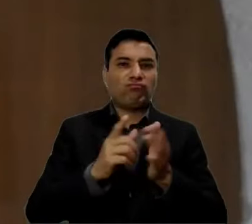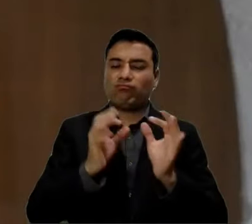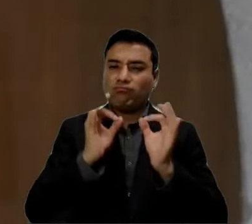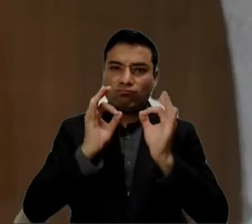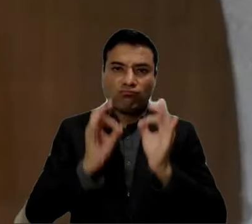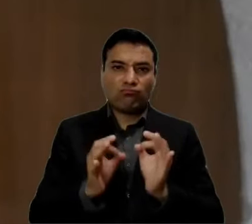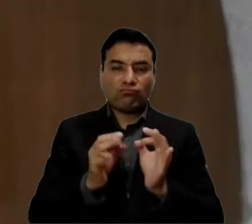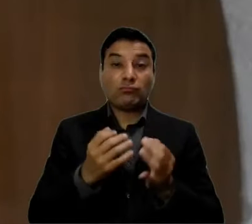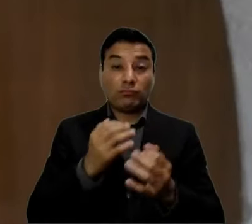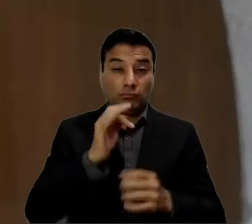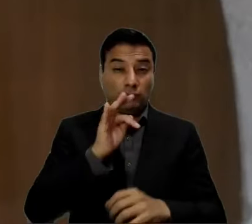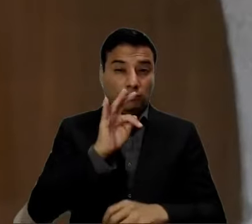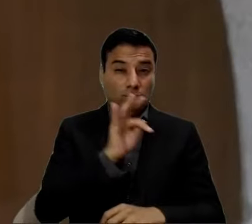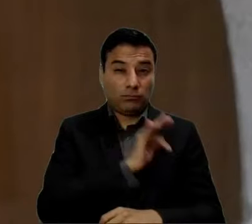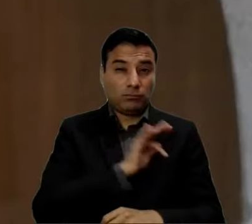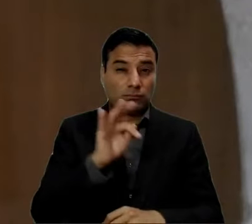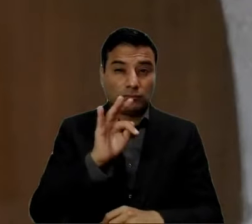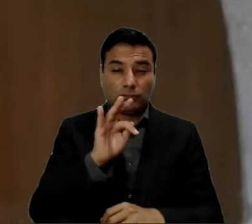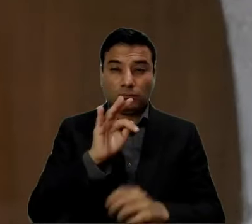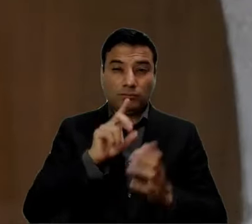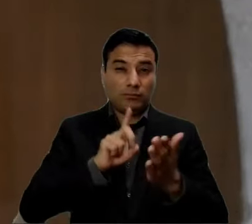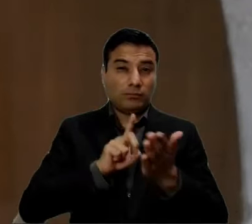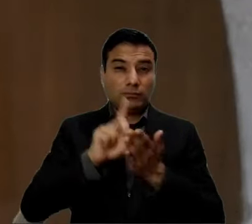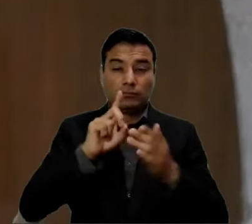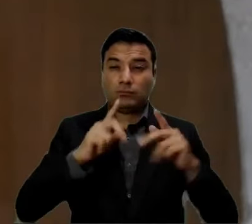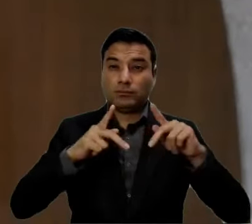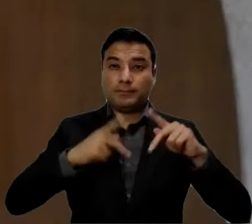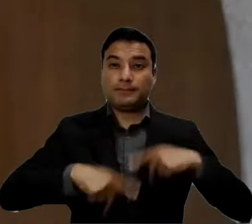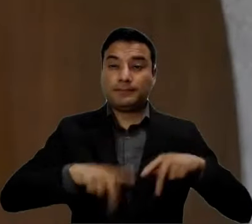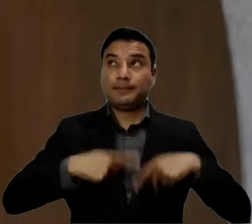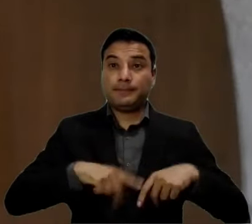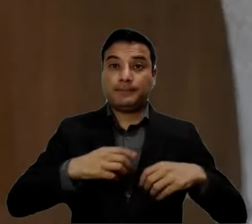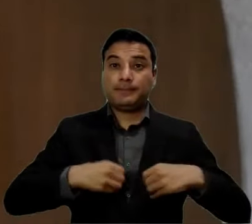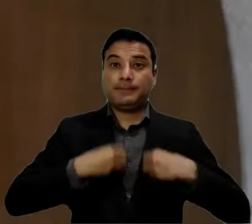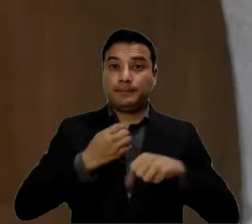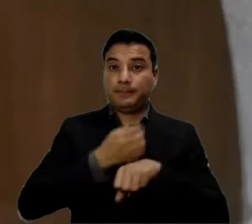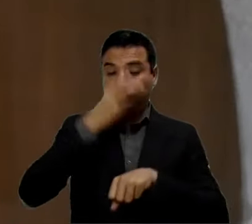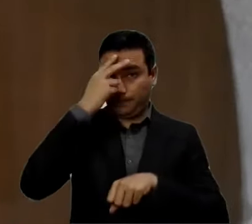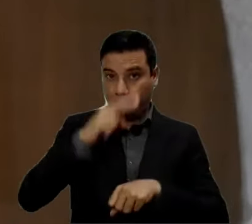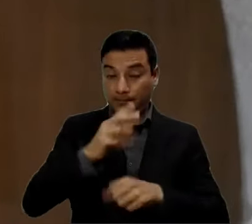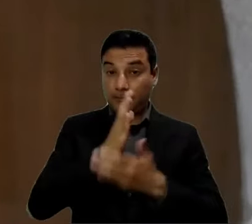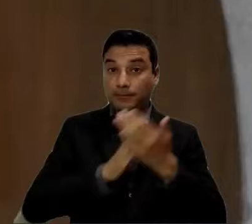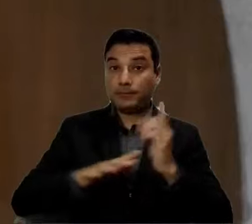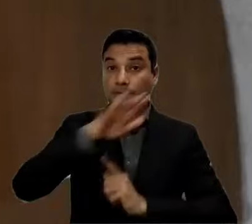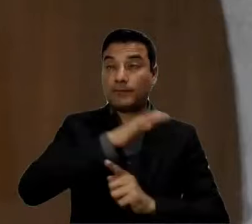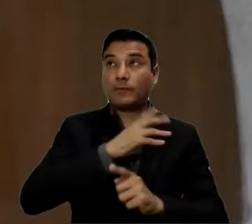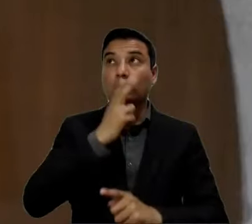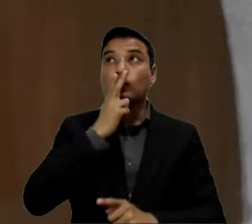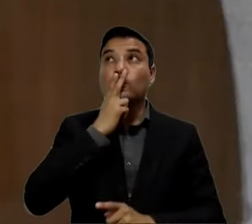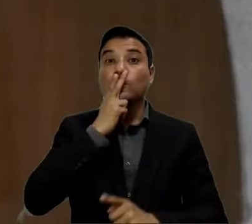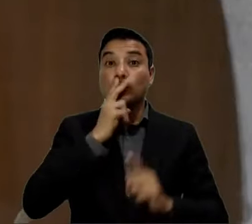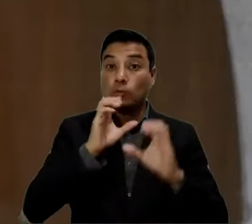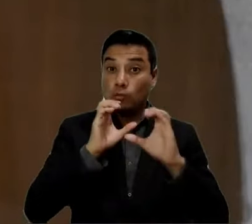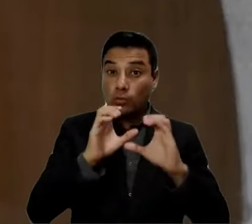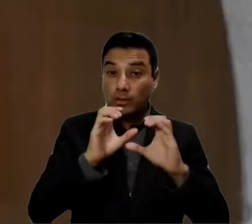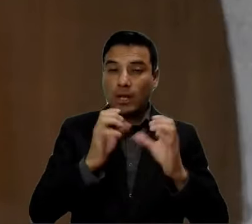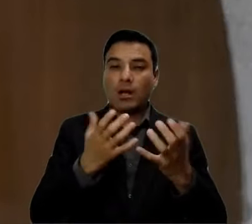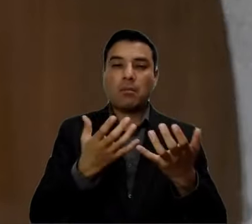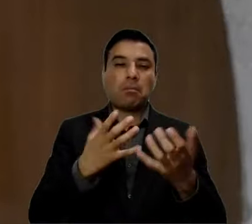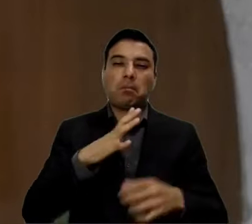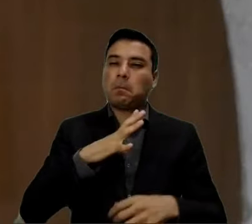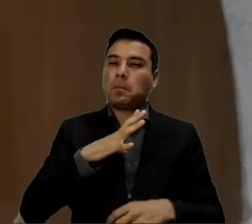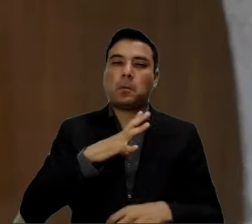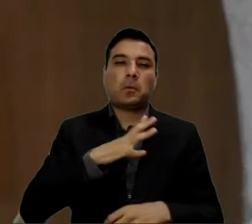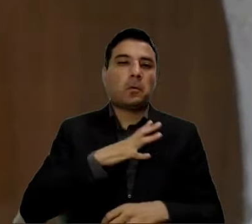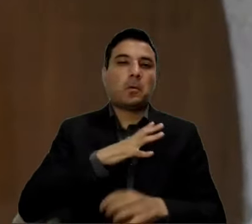garantizar efectivamente el derecho que todos los mexiquenses tenemos a un medio ambiente adecuado para nuestro desarrollo